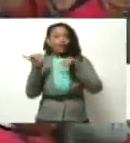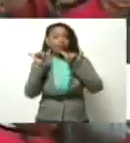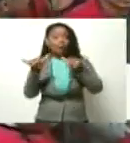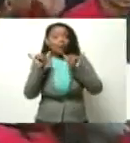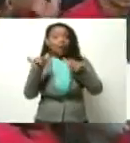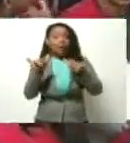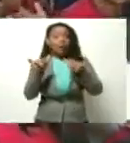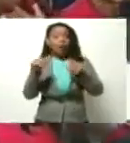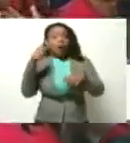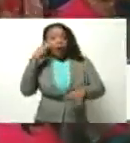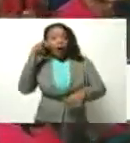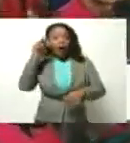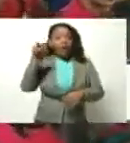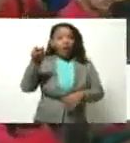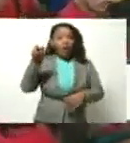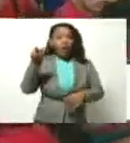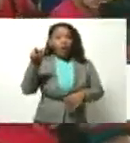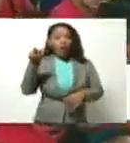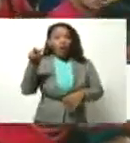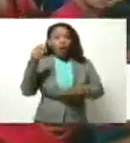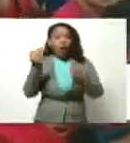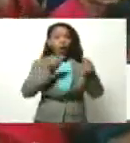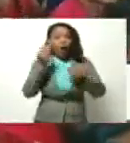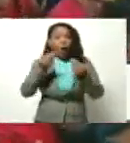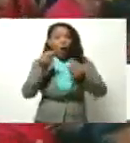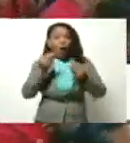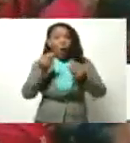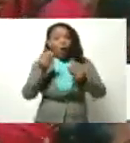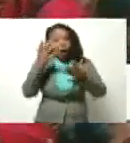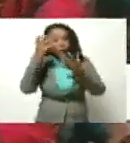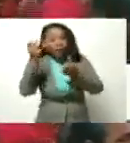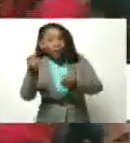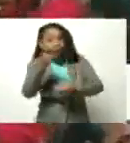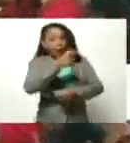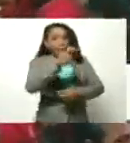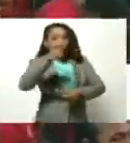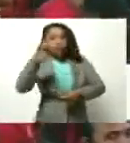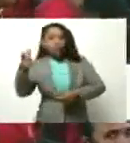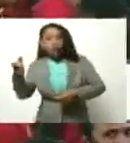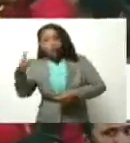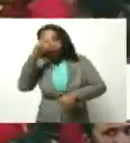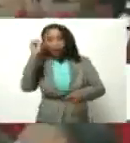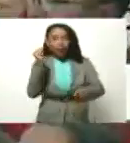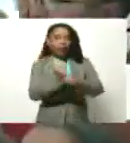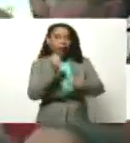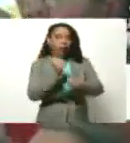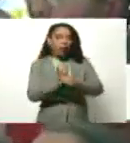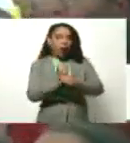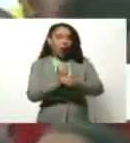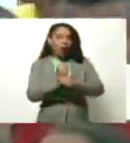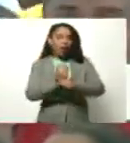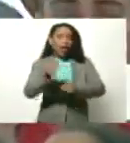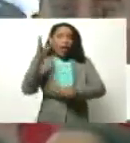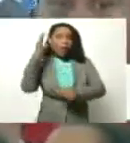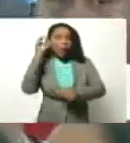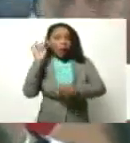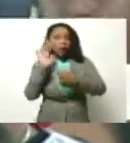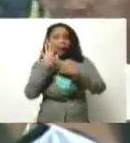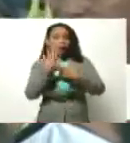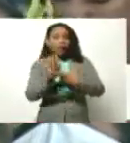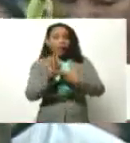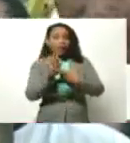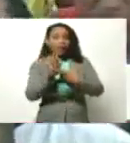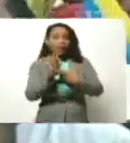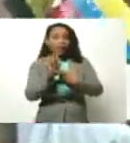cuando vemos la interpretación la ejecución la gallardía el trabajo de la mujer representada